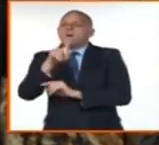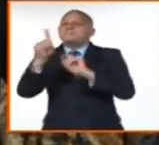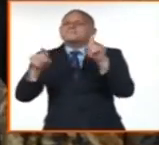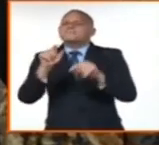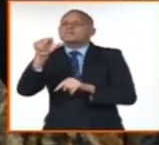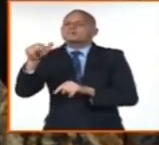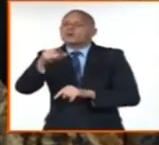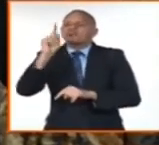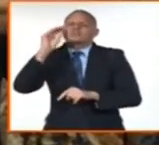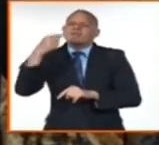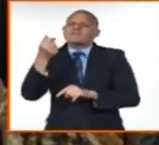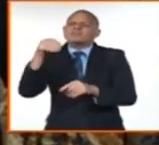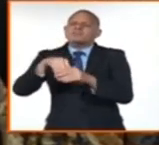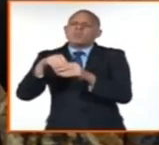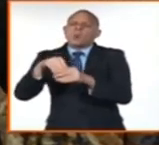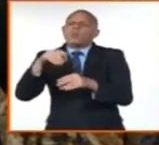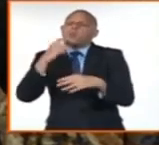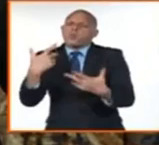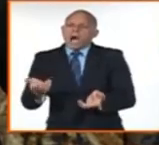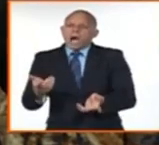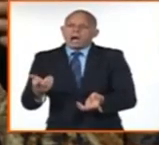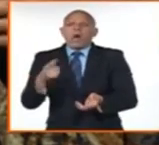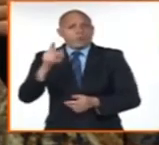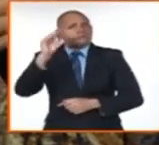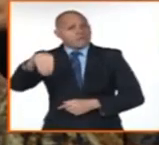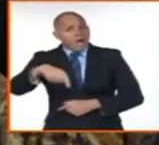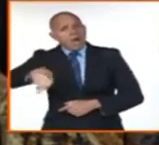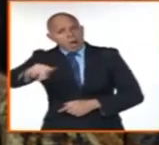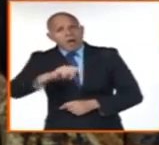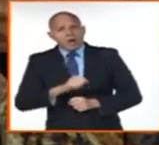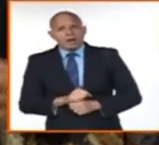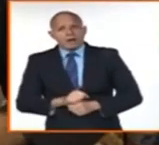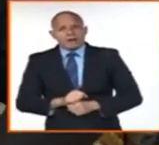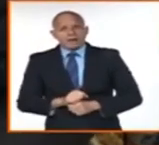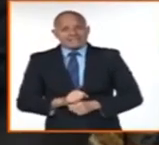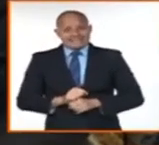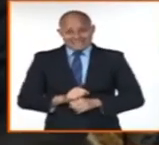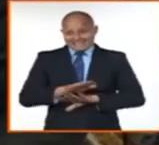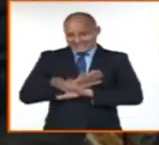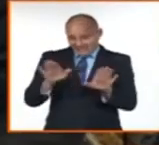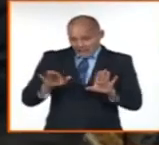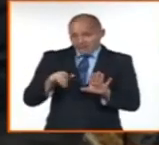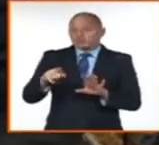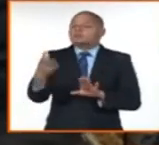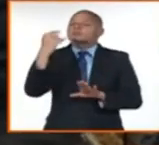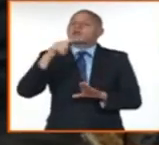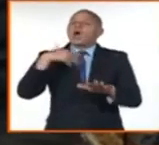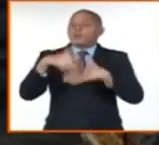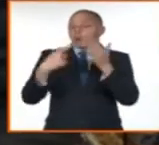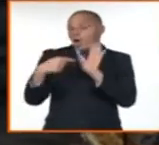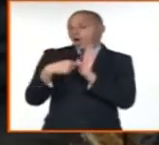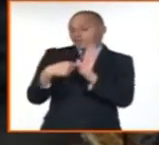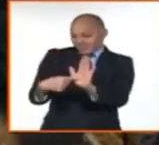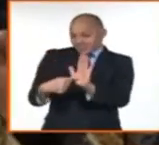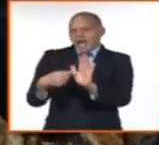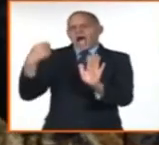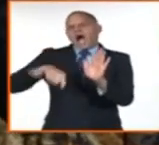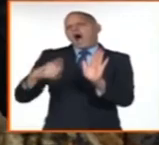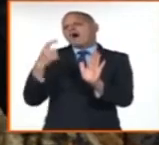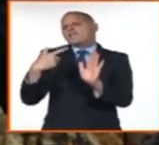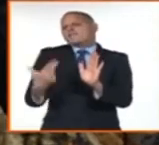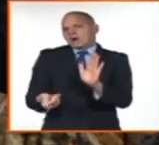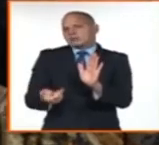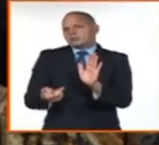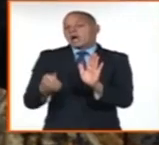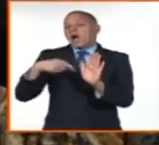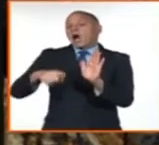tema no es solo participar en las mismas cosas que ustedes decidieron, ahora el tema es participar y controlar. Control popular, para